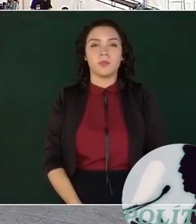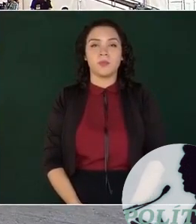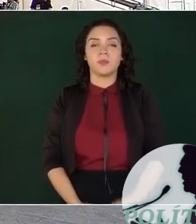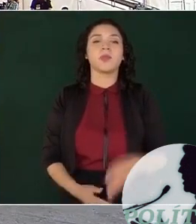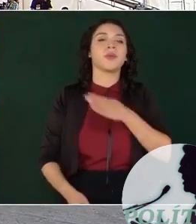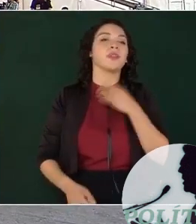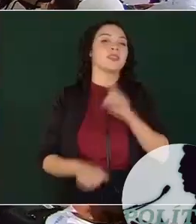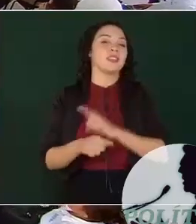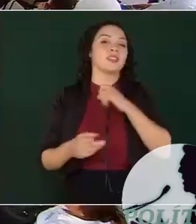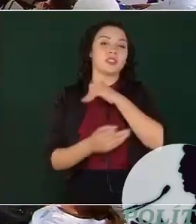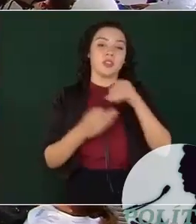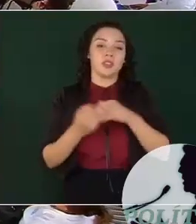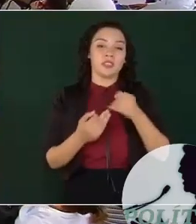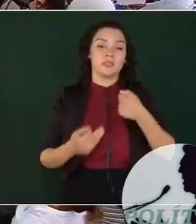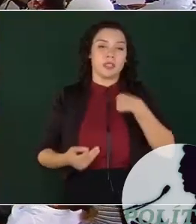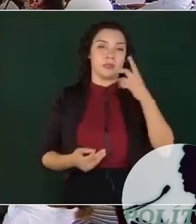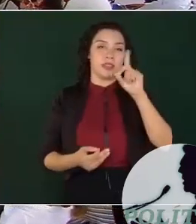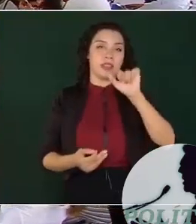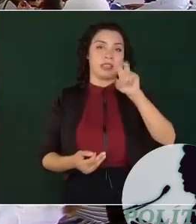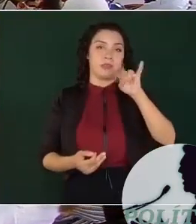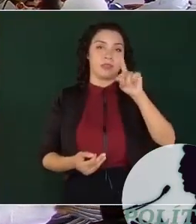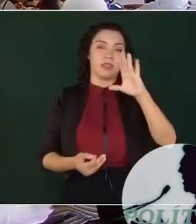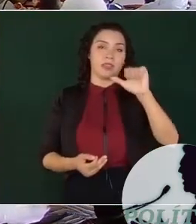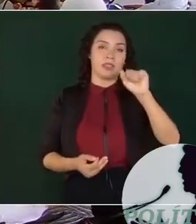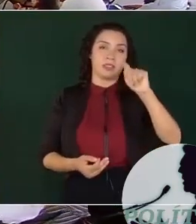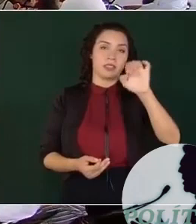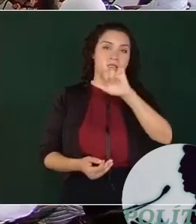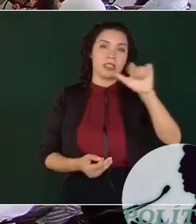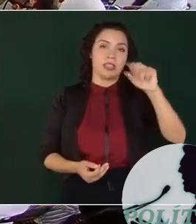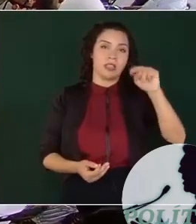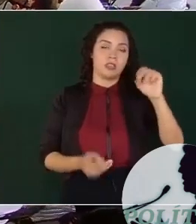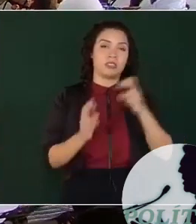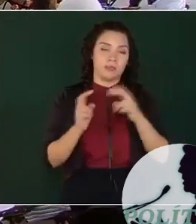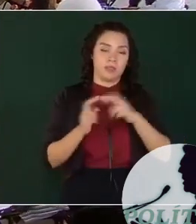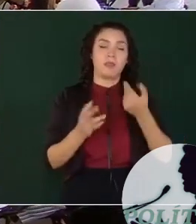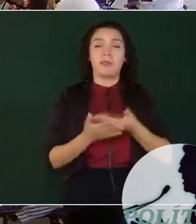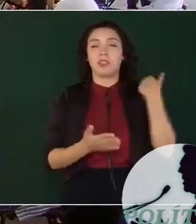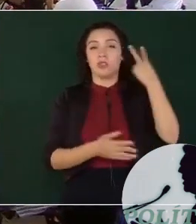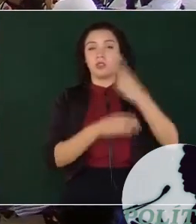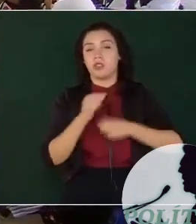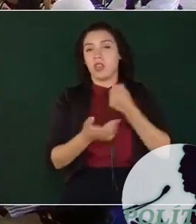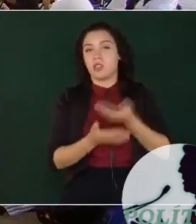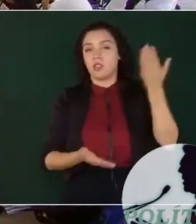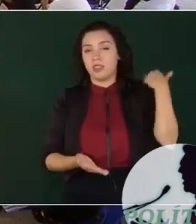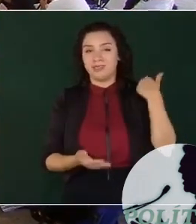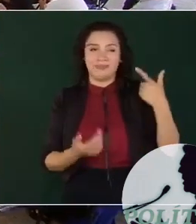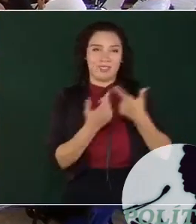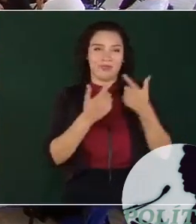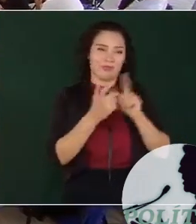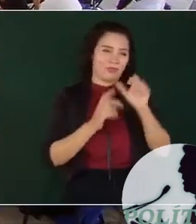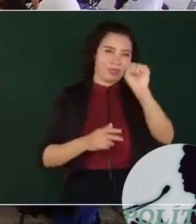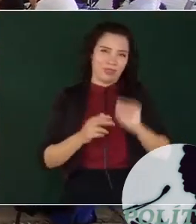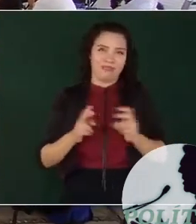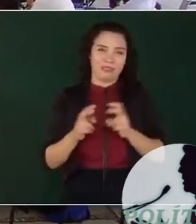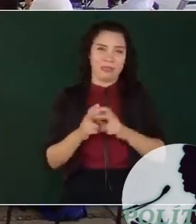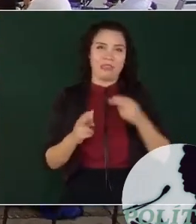buenos días a todos. David Castellanos, presidente de aquí de Tampico, Tamaulipas. Hace 2 años la zona sur, la población se vio afectada por